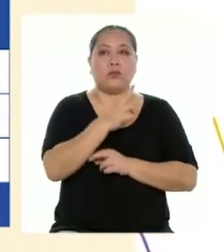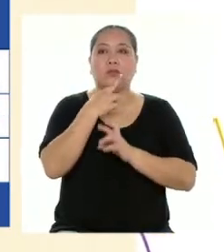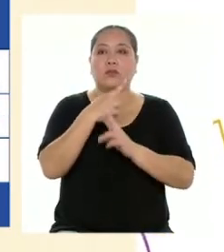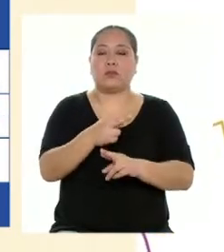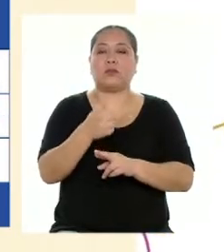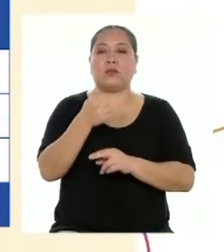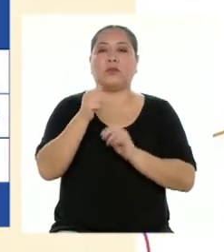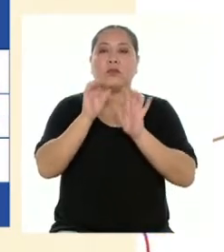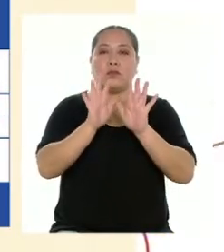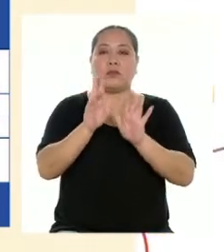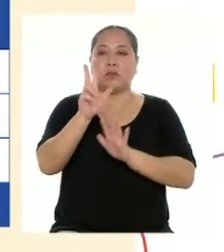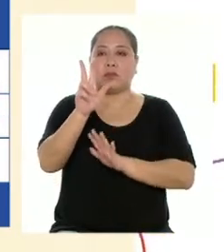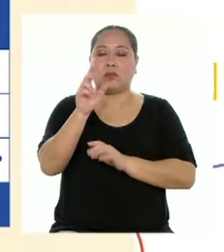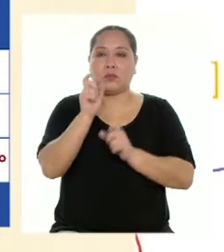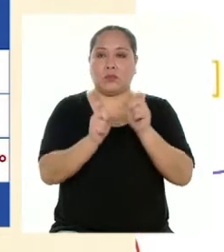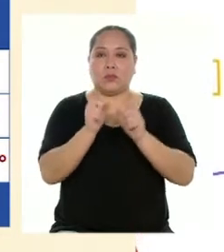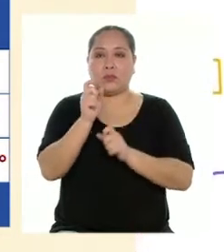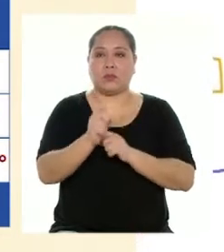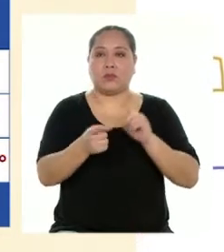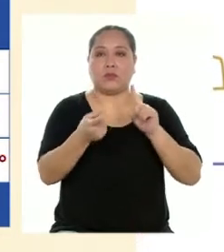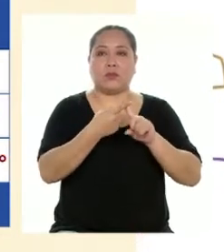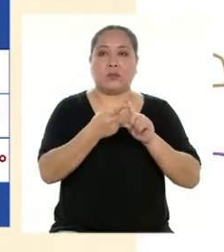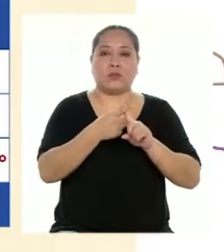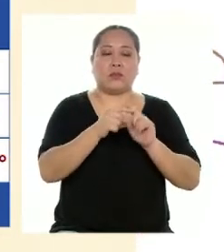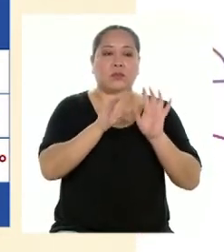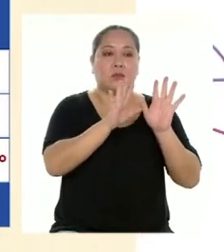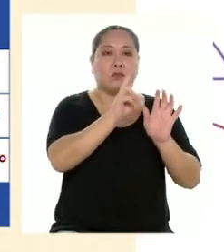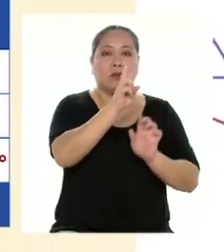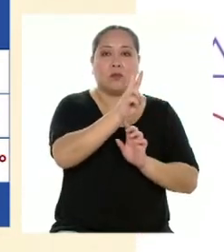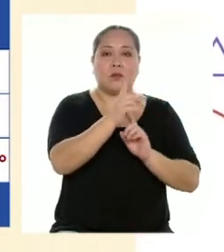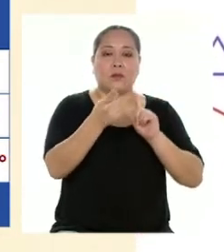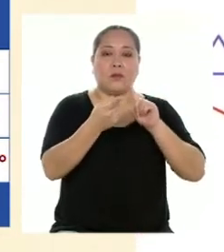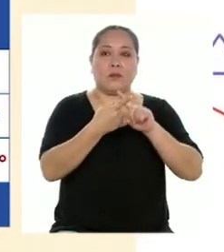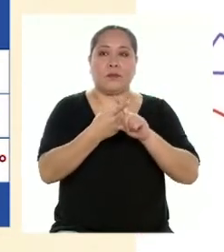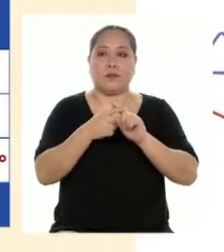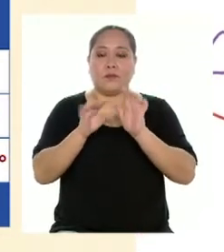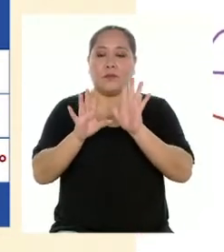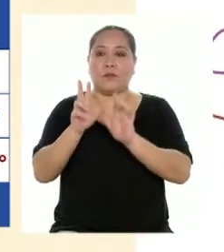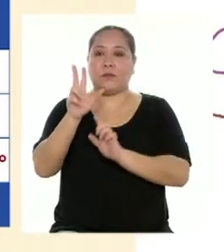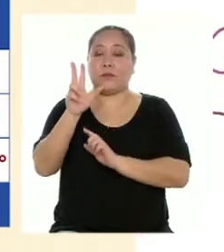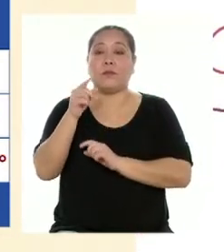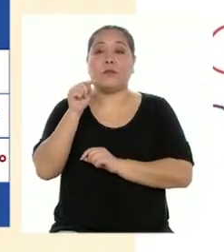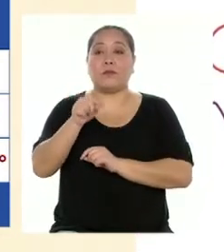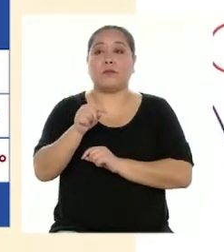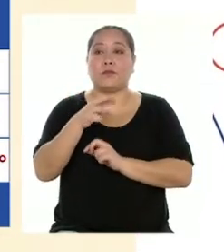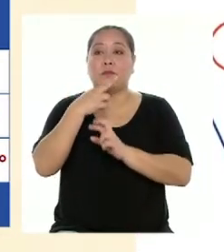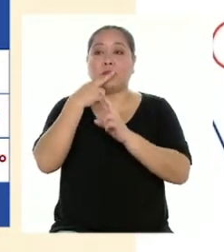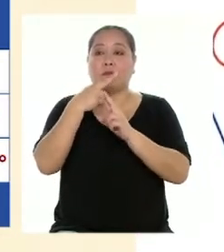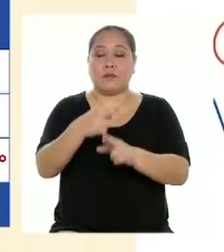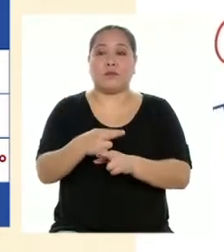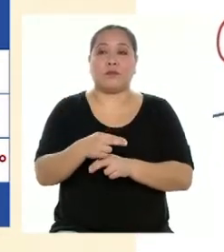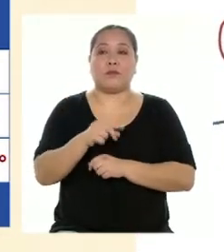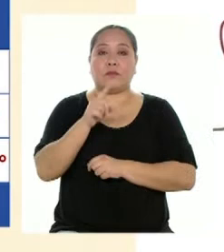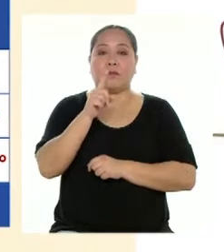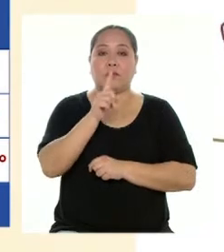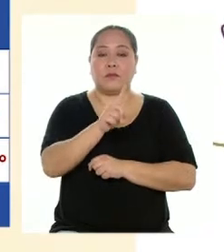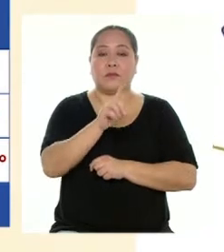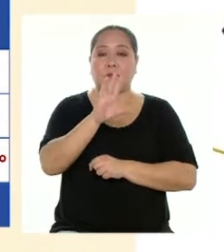respondieron 13 personas. Si multiplicamos 12 grados por 13, obtenemos que el sector circular